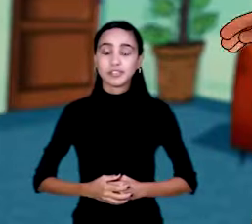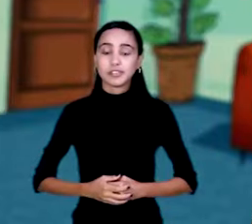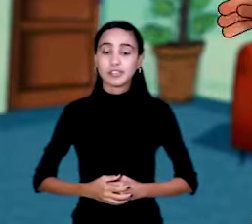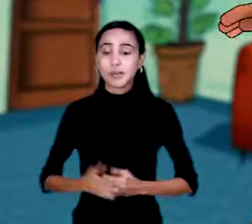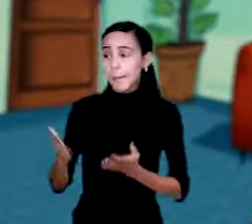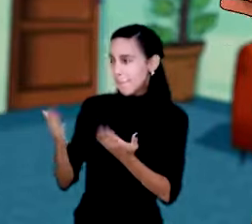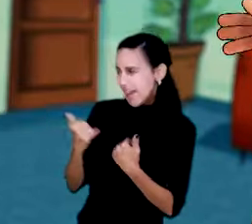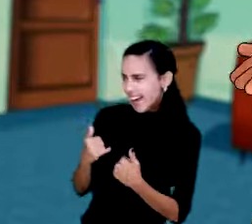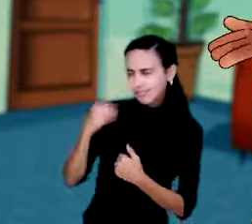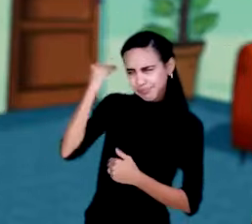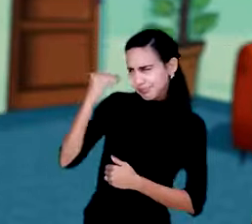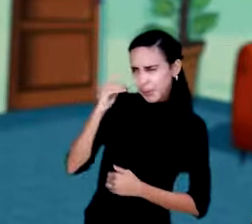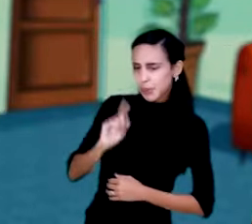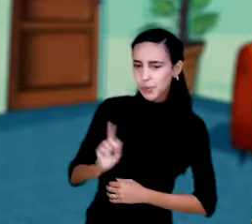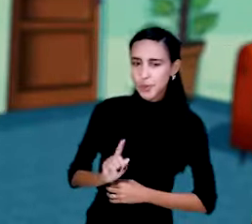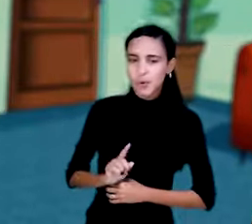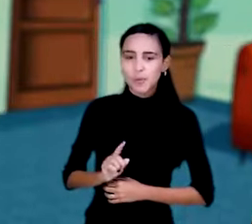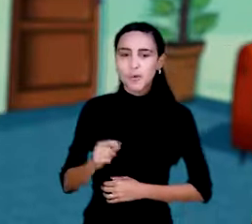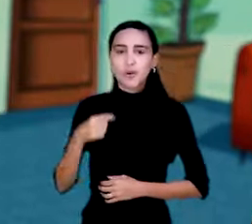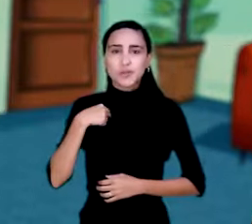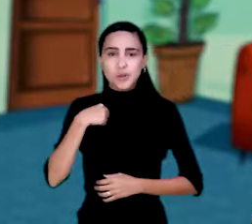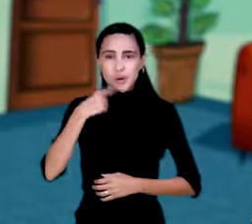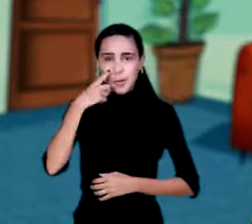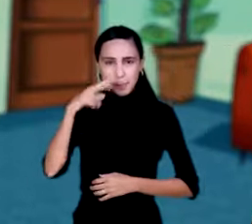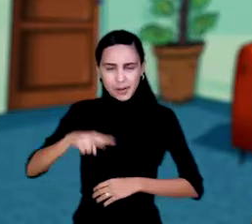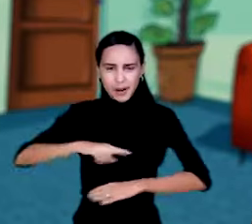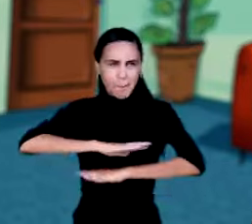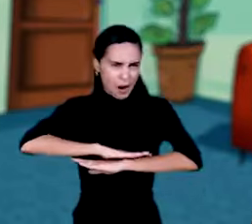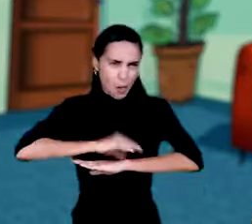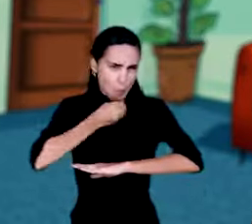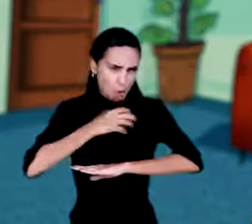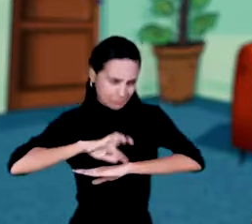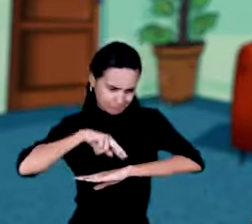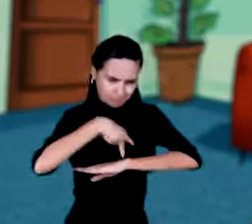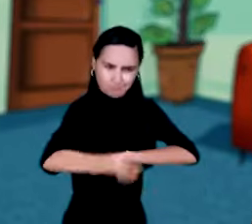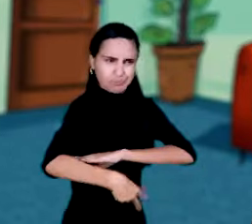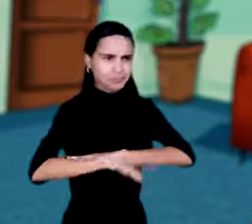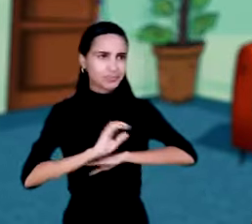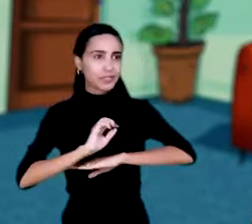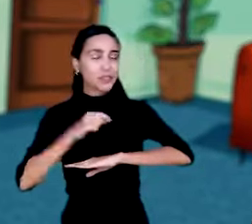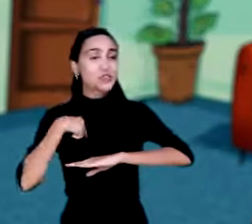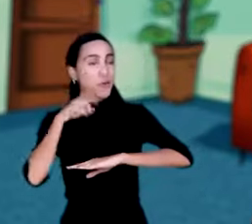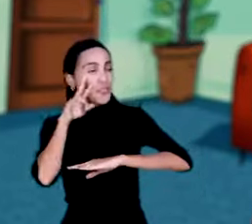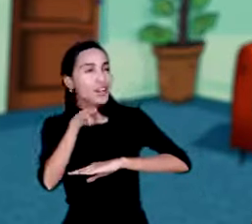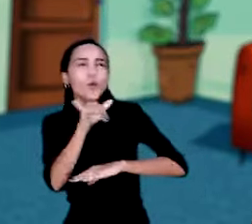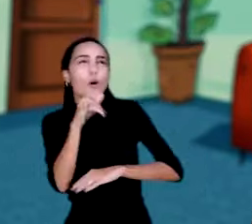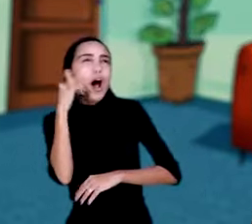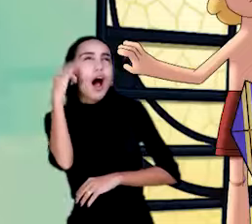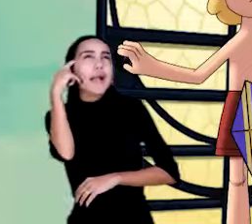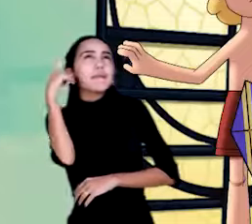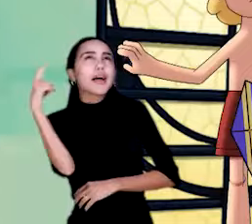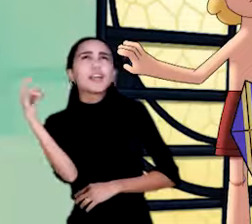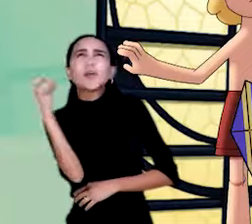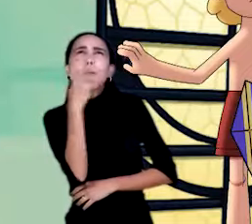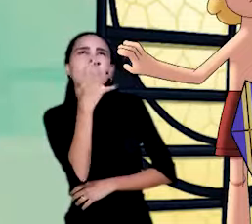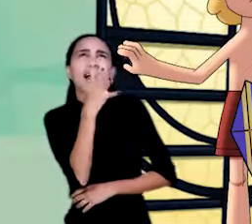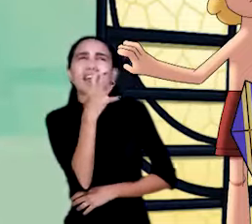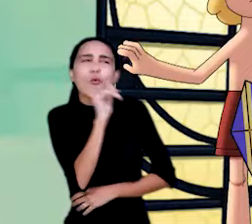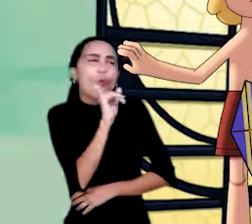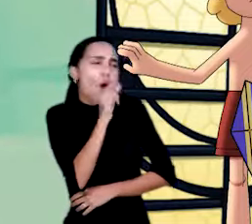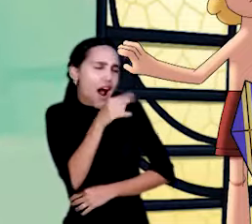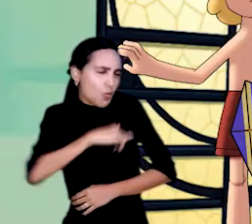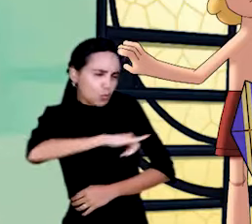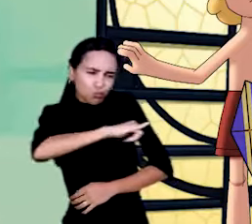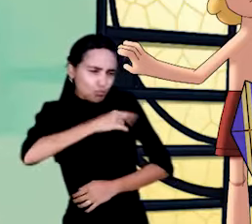Ven, muchacho, no te preocupes. Yo miro desde el balcón. Viéndolos, imagino que soy uno más de ustedes corriendo